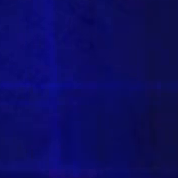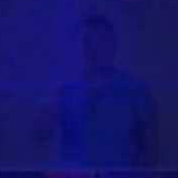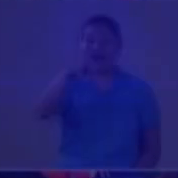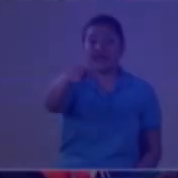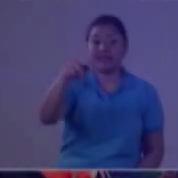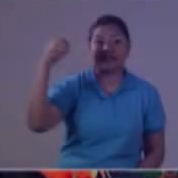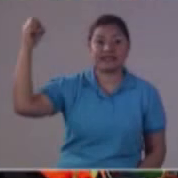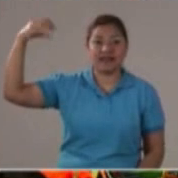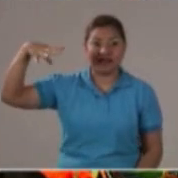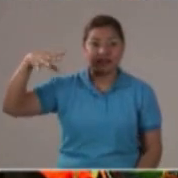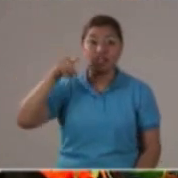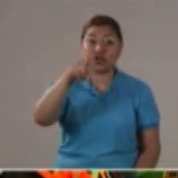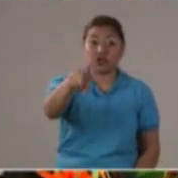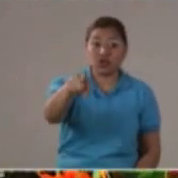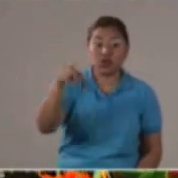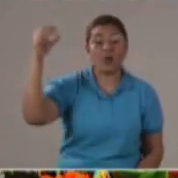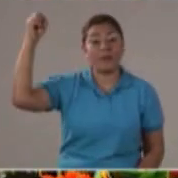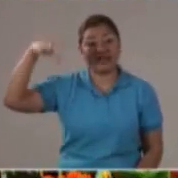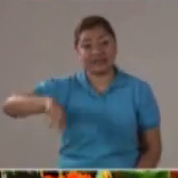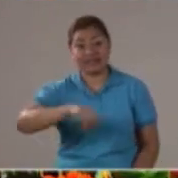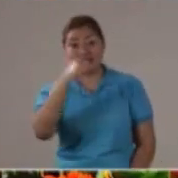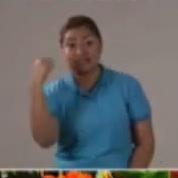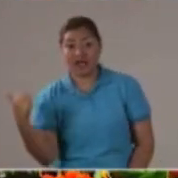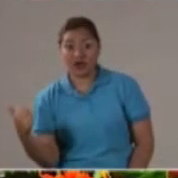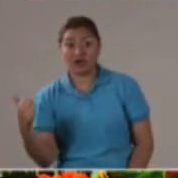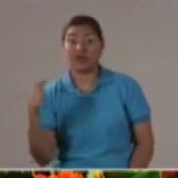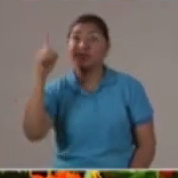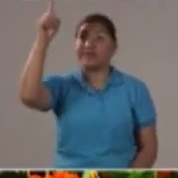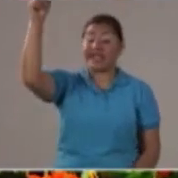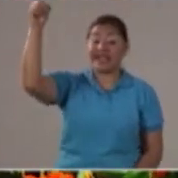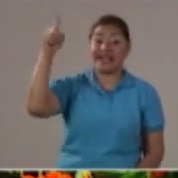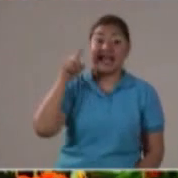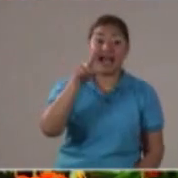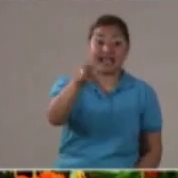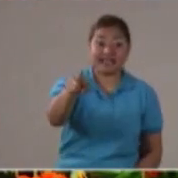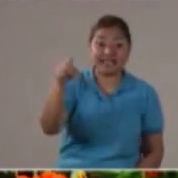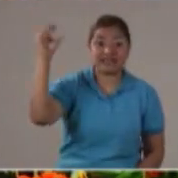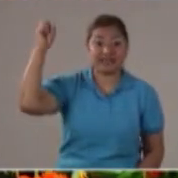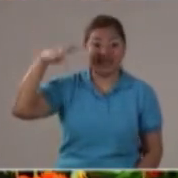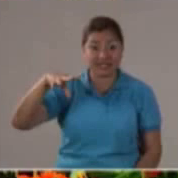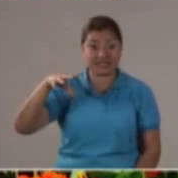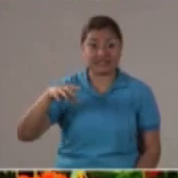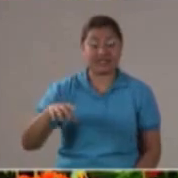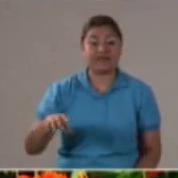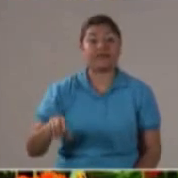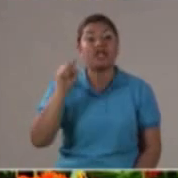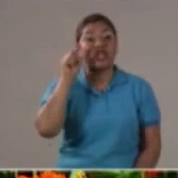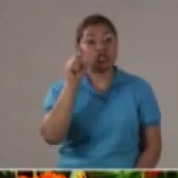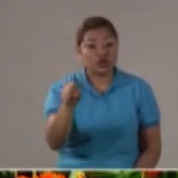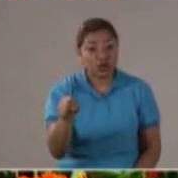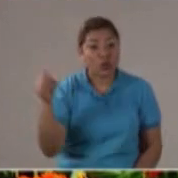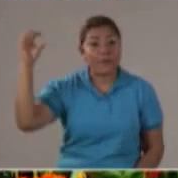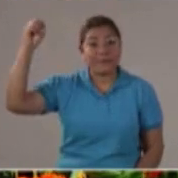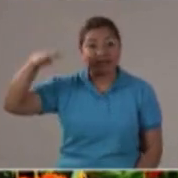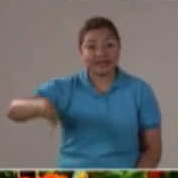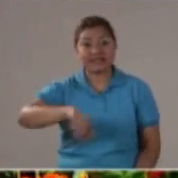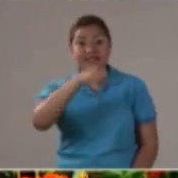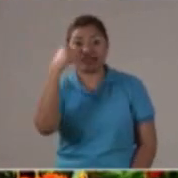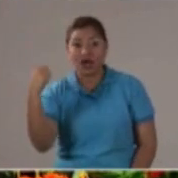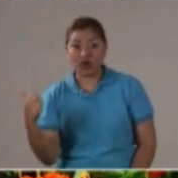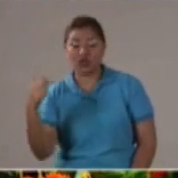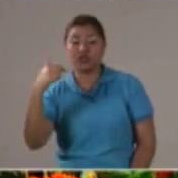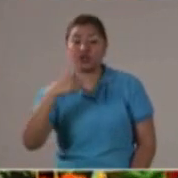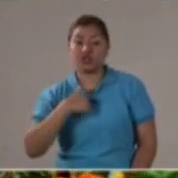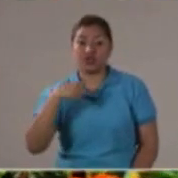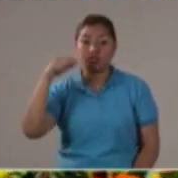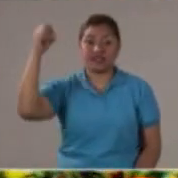a ti. Tú bendices a otro, yo te bendigo a ti. Tú bendices a otro, yo te bendigo a ti. Ahora, si